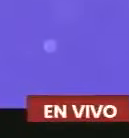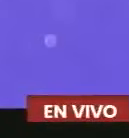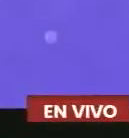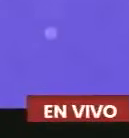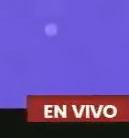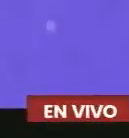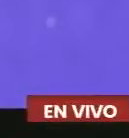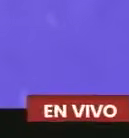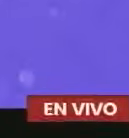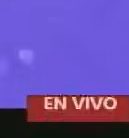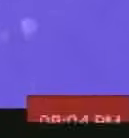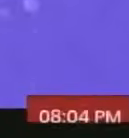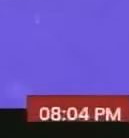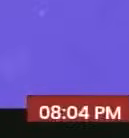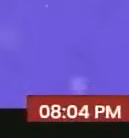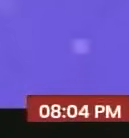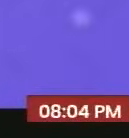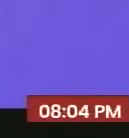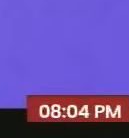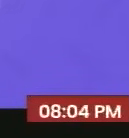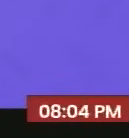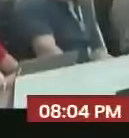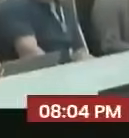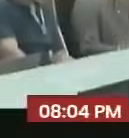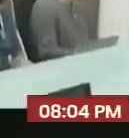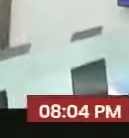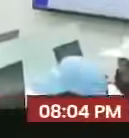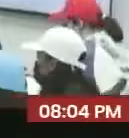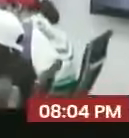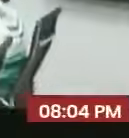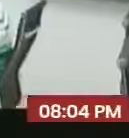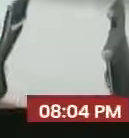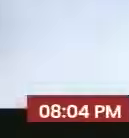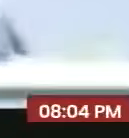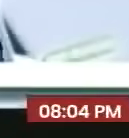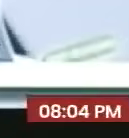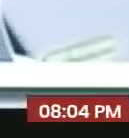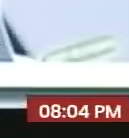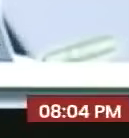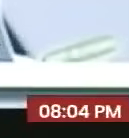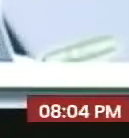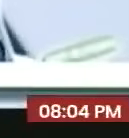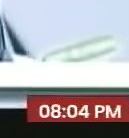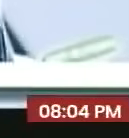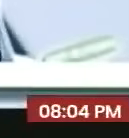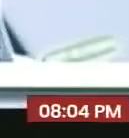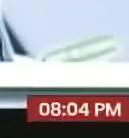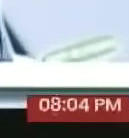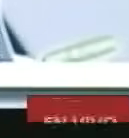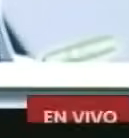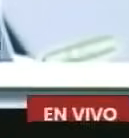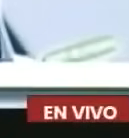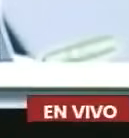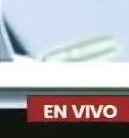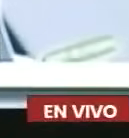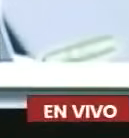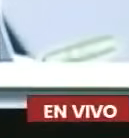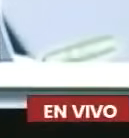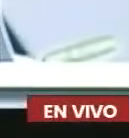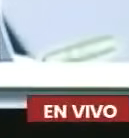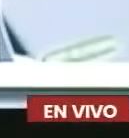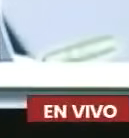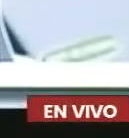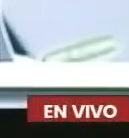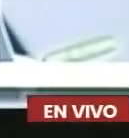a ser los instrumentos para revolucionarlo todo, para cambiarlo todo. Declaro el arranque del